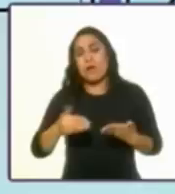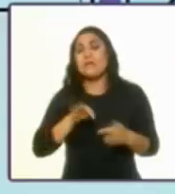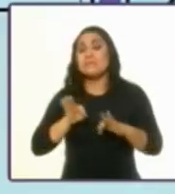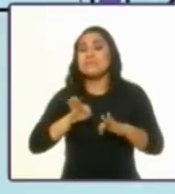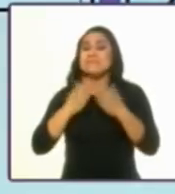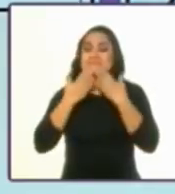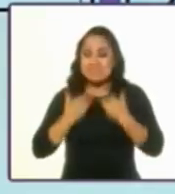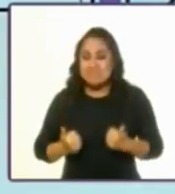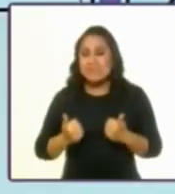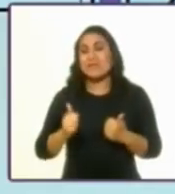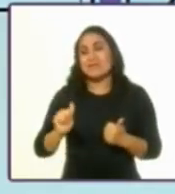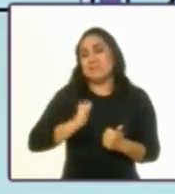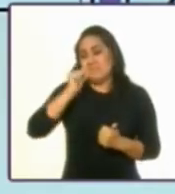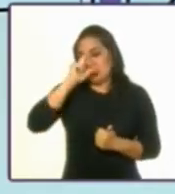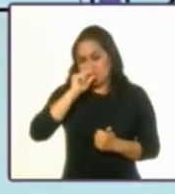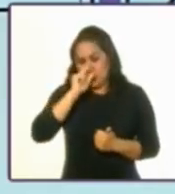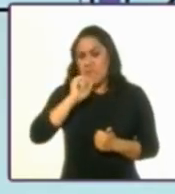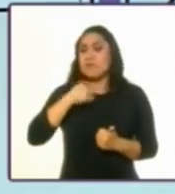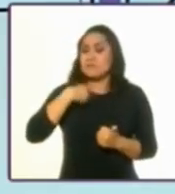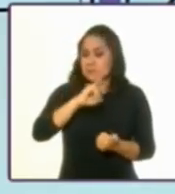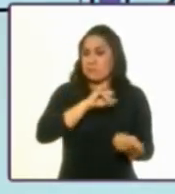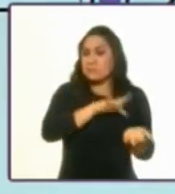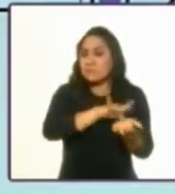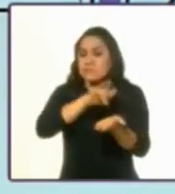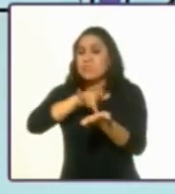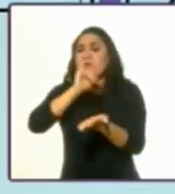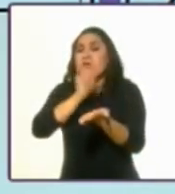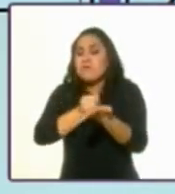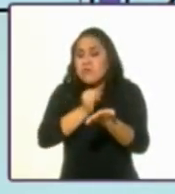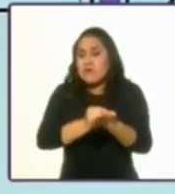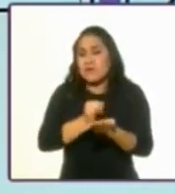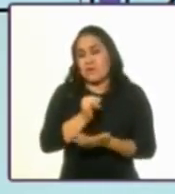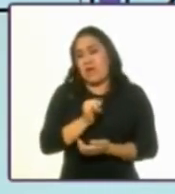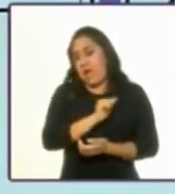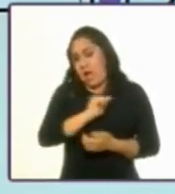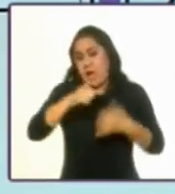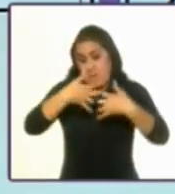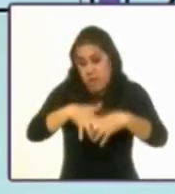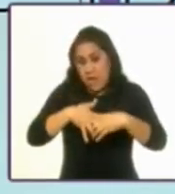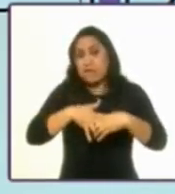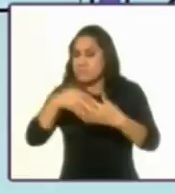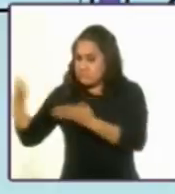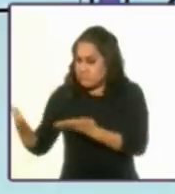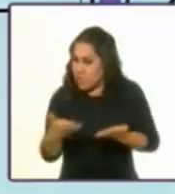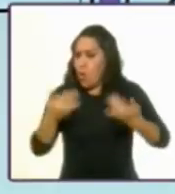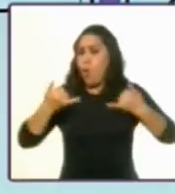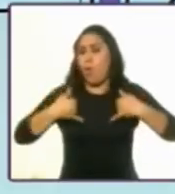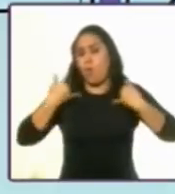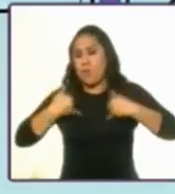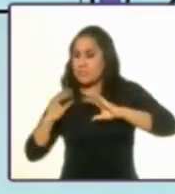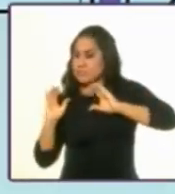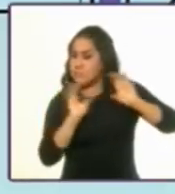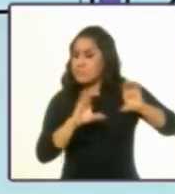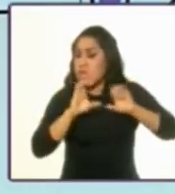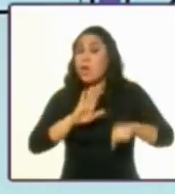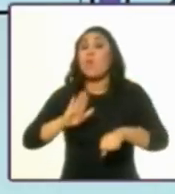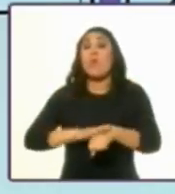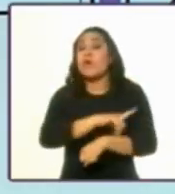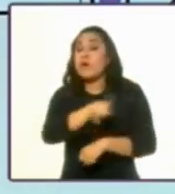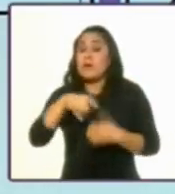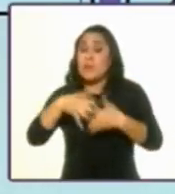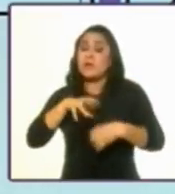vamos a dar estímulos fiscales a las empresas que contraten a jóvenes que sea su primer empleo y que hoy no contratan por falta de